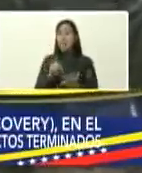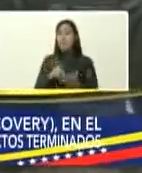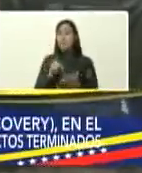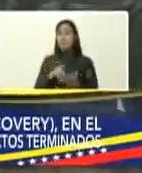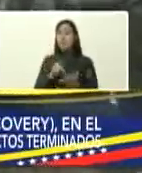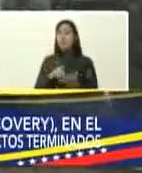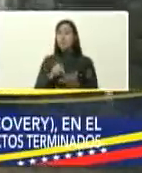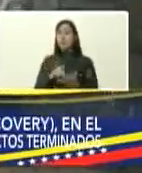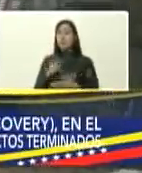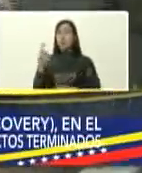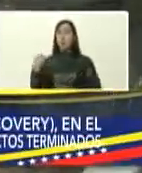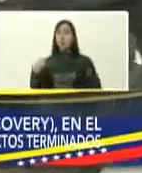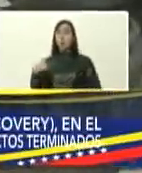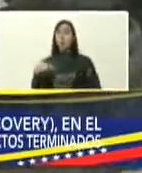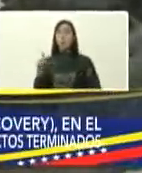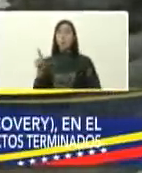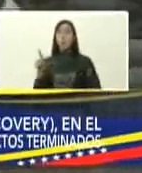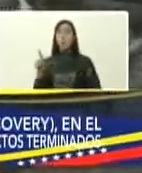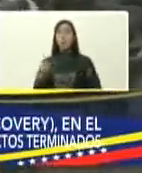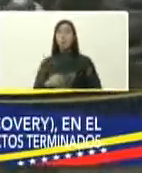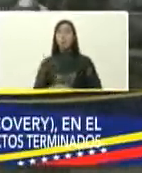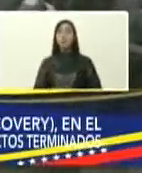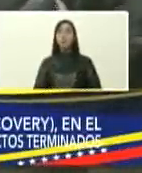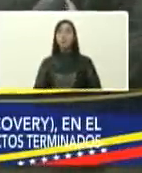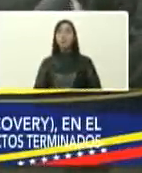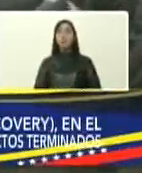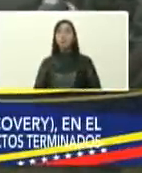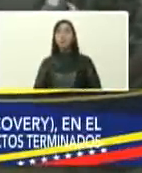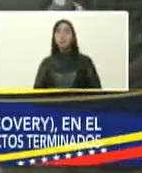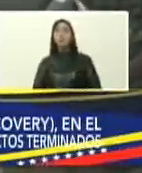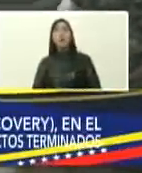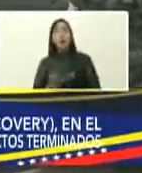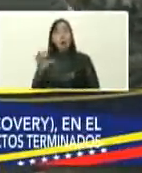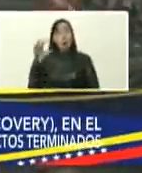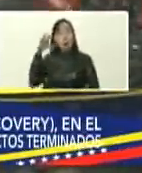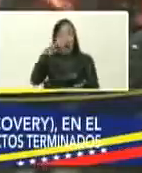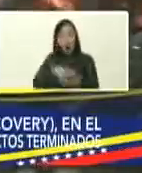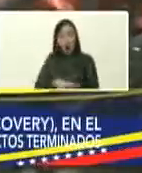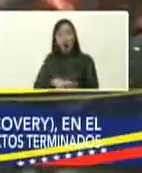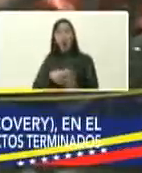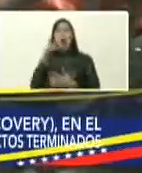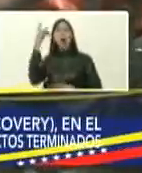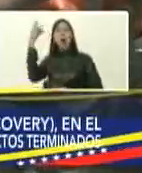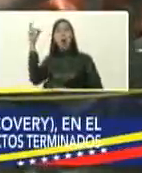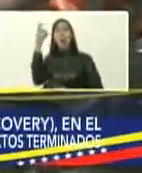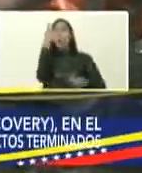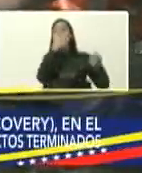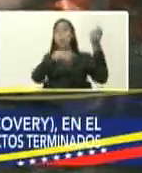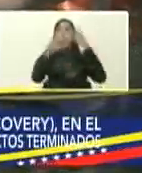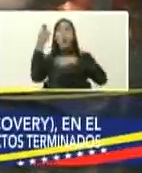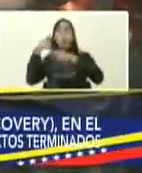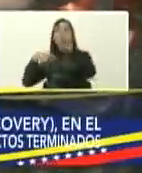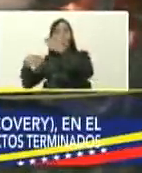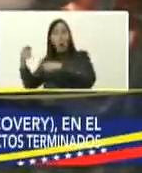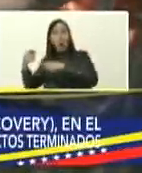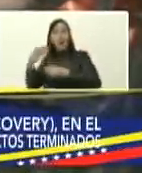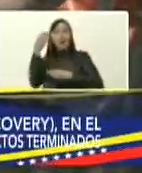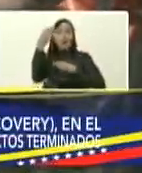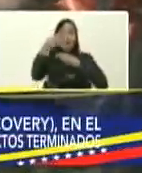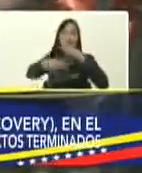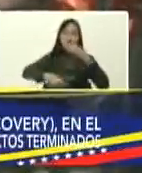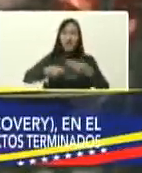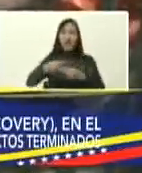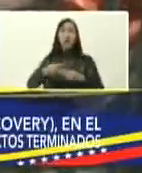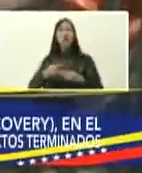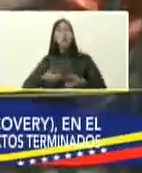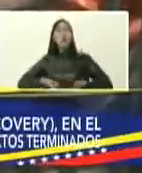con la participación que tuvieron en el Estado Plurinacional de Bolivia, en la Feria de Santa Cruz, pues le